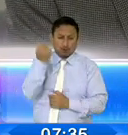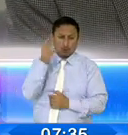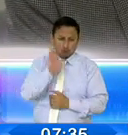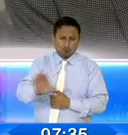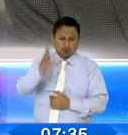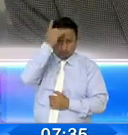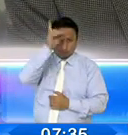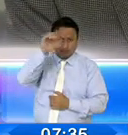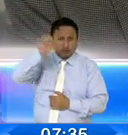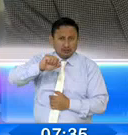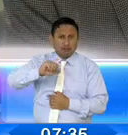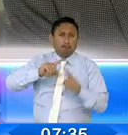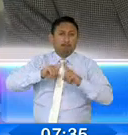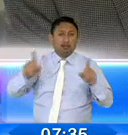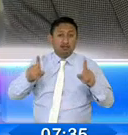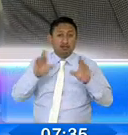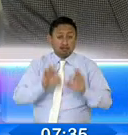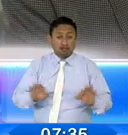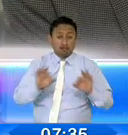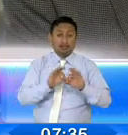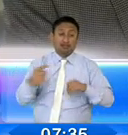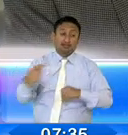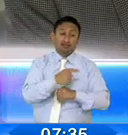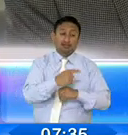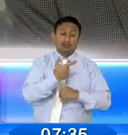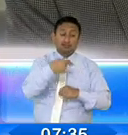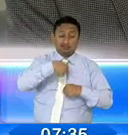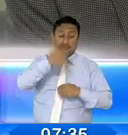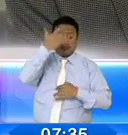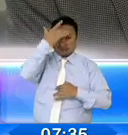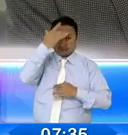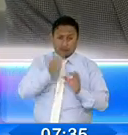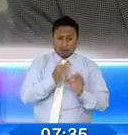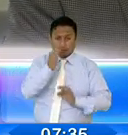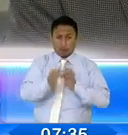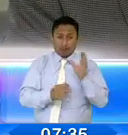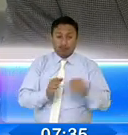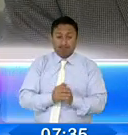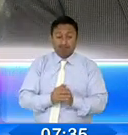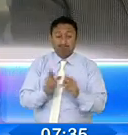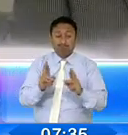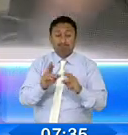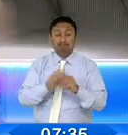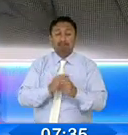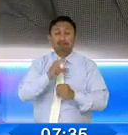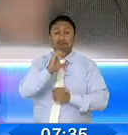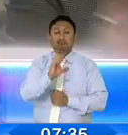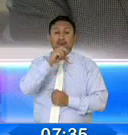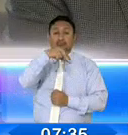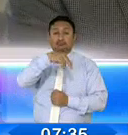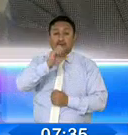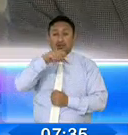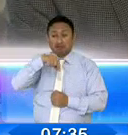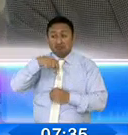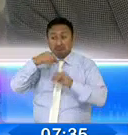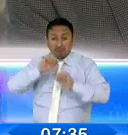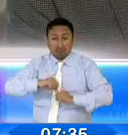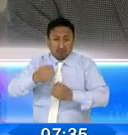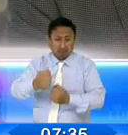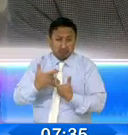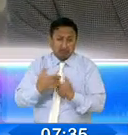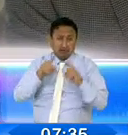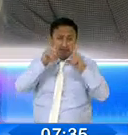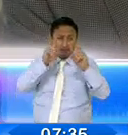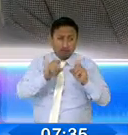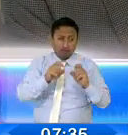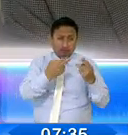que entender también la posición de esta pandemia que se está viviendo. Esperemos que el CNE nos dé un poco las incógnitas, tanto para la